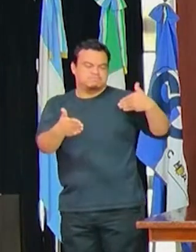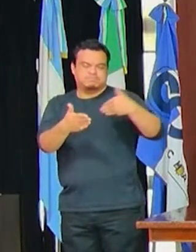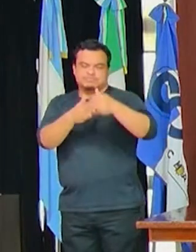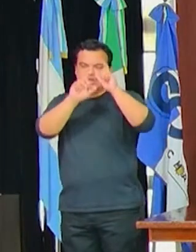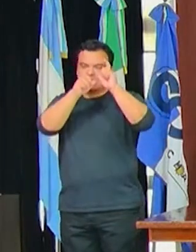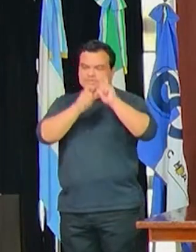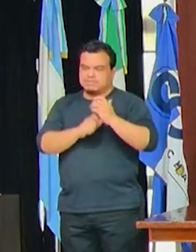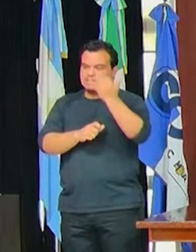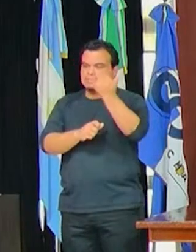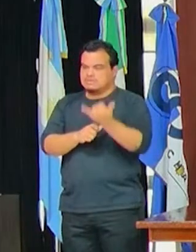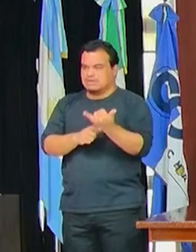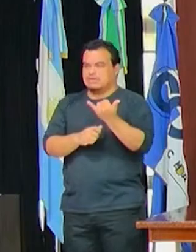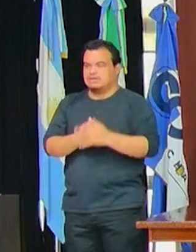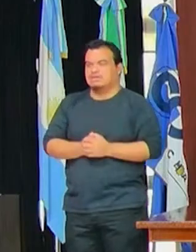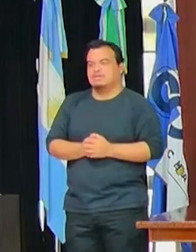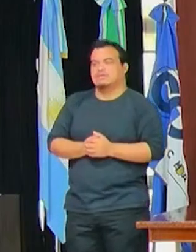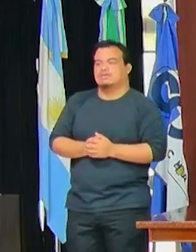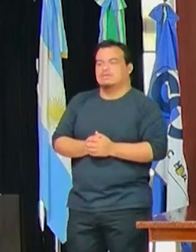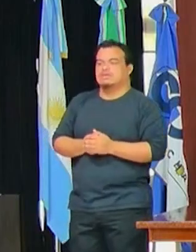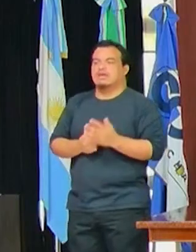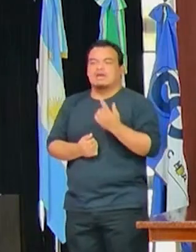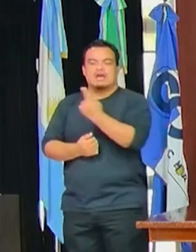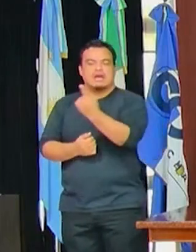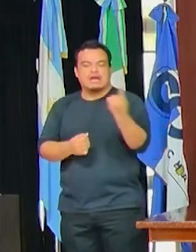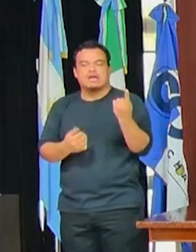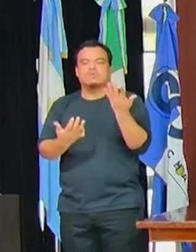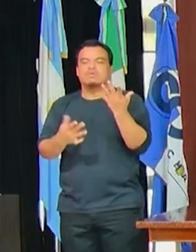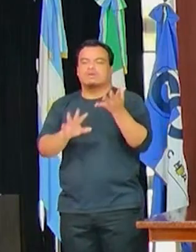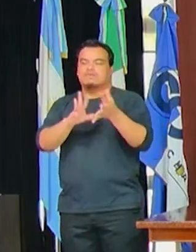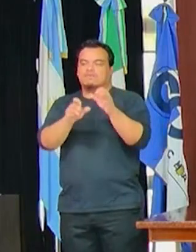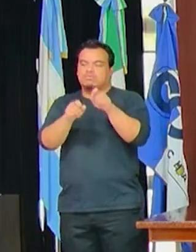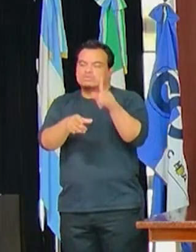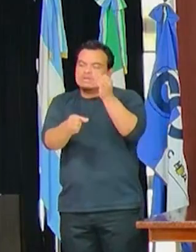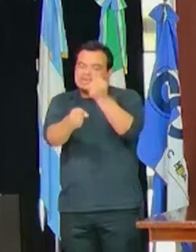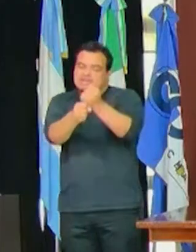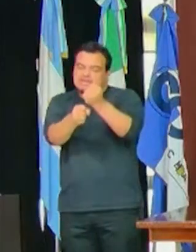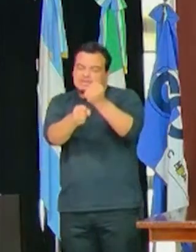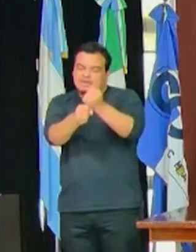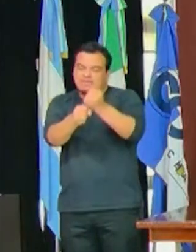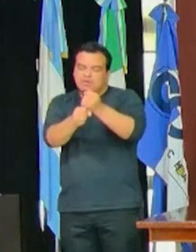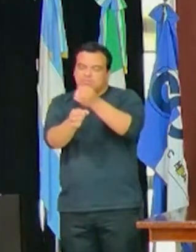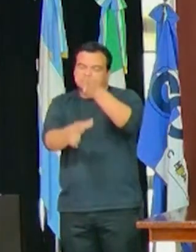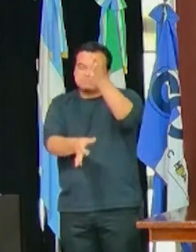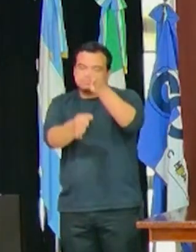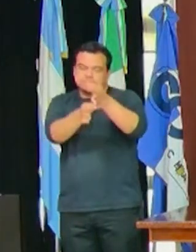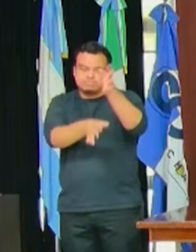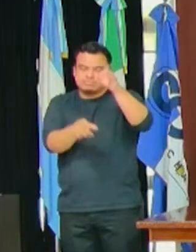personas que dedican con mucha empatía y cariño a esta profesión que